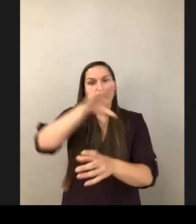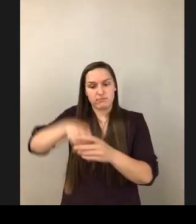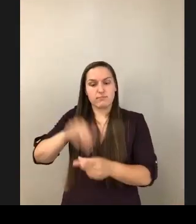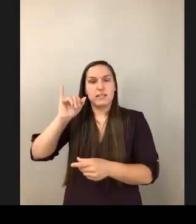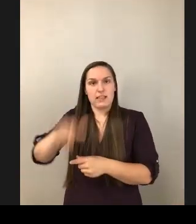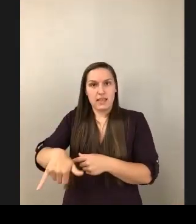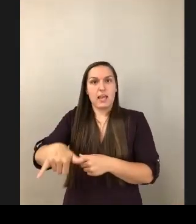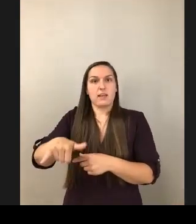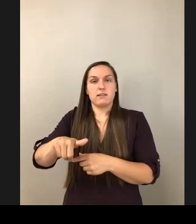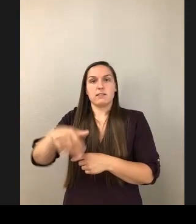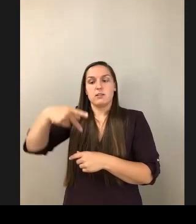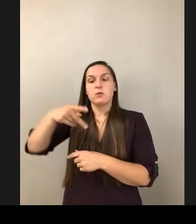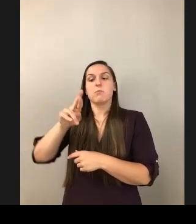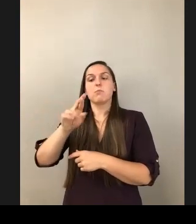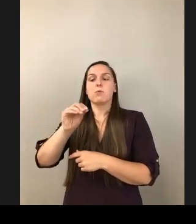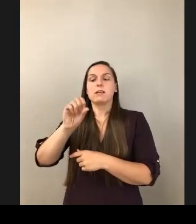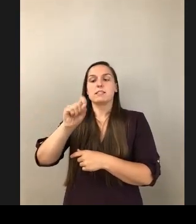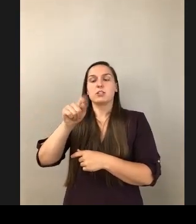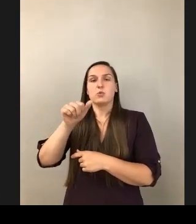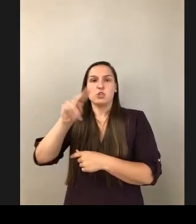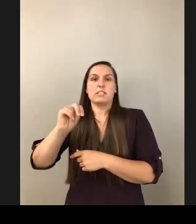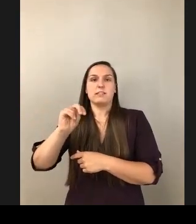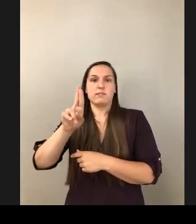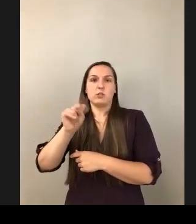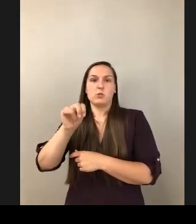enfocarse en los delitos de la policía.